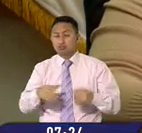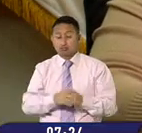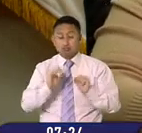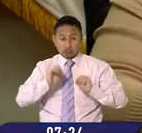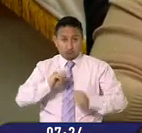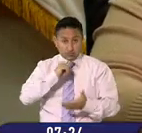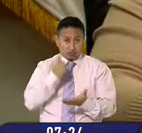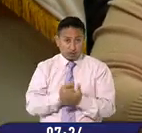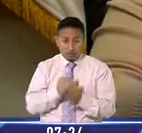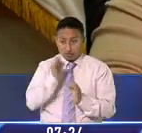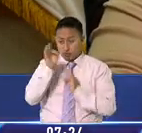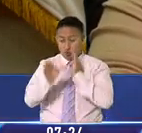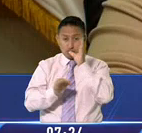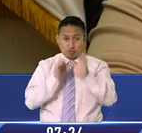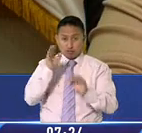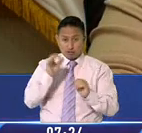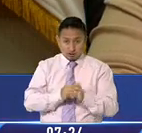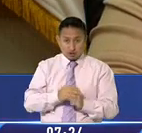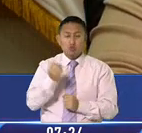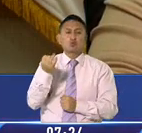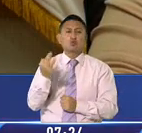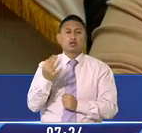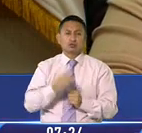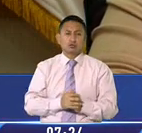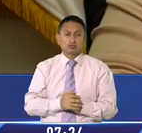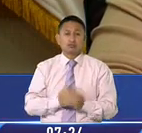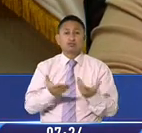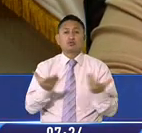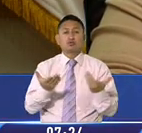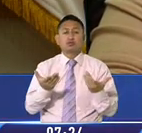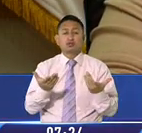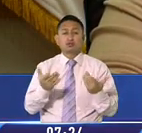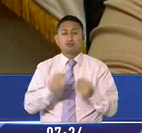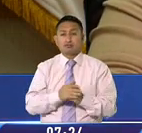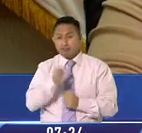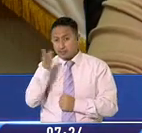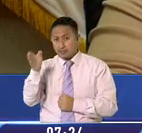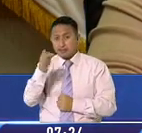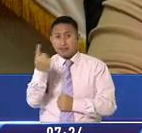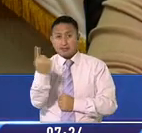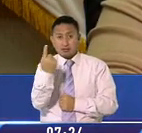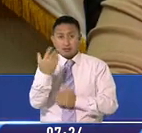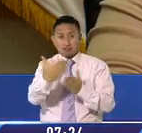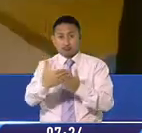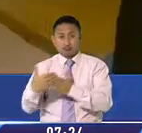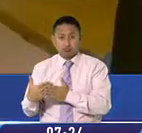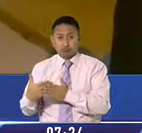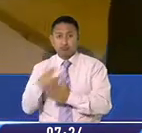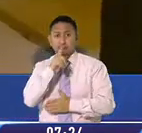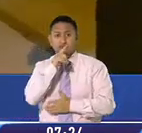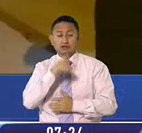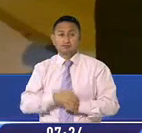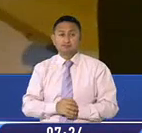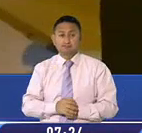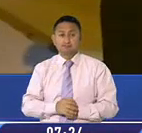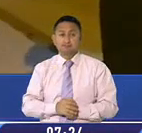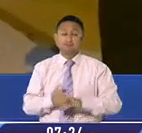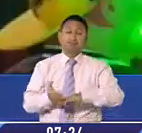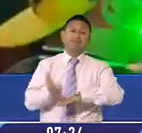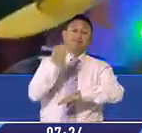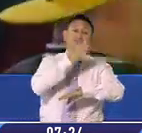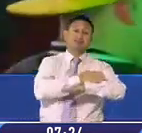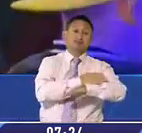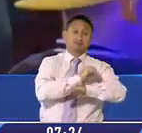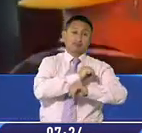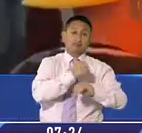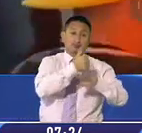cuántos casos hay y dónde se debe aplicar los aislamientos preventivos. Asimismo, el pasado fin de semana, la gobernadora encargada,